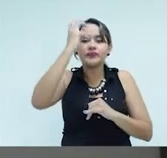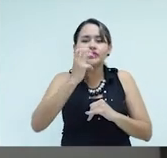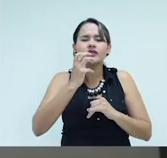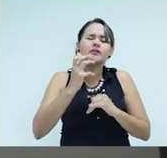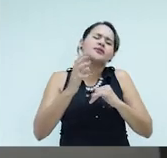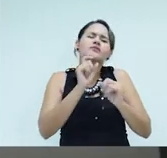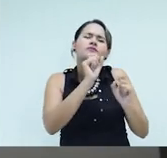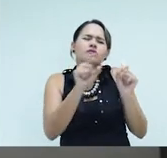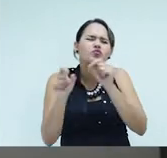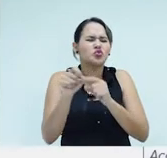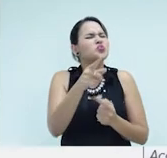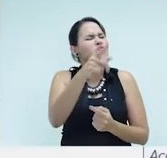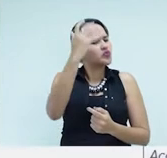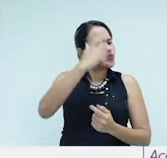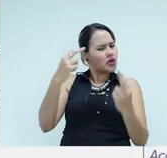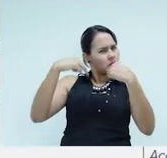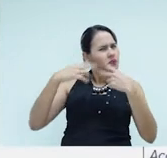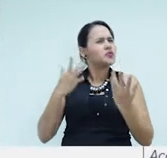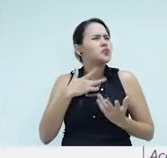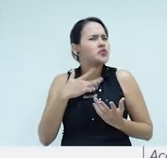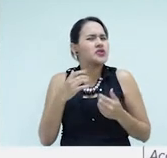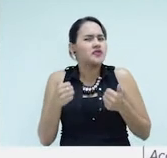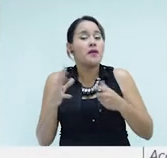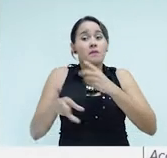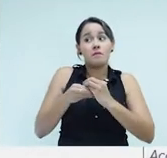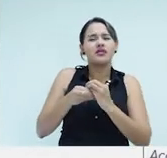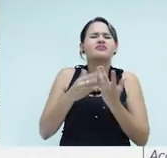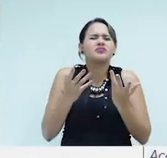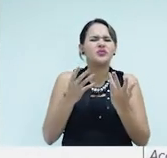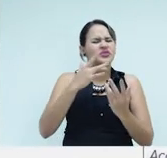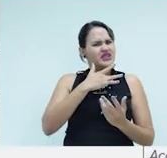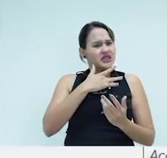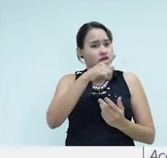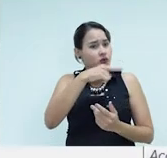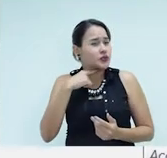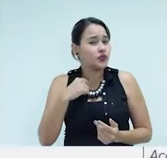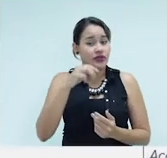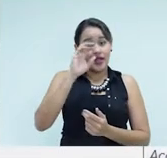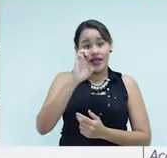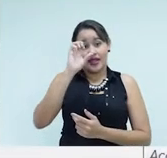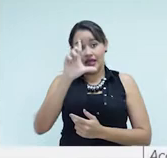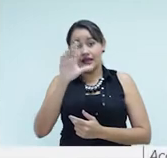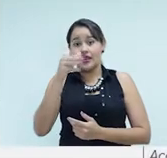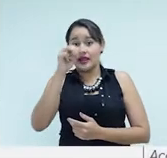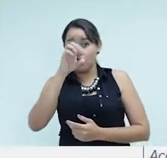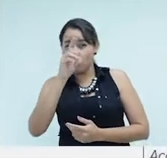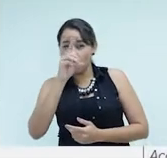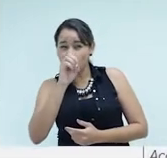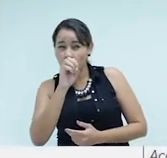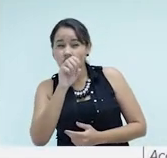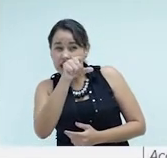y comenzamos con una actividad de juegos en Kahoot. Esa actividad de juegos